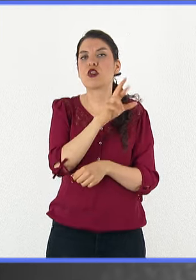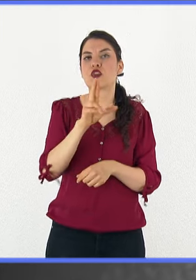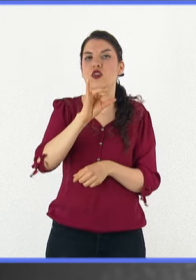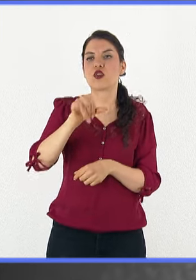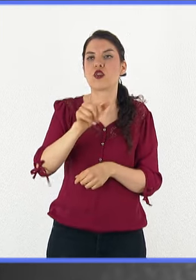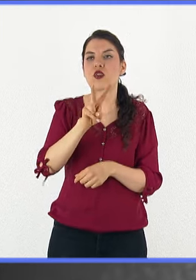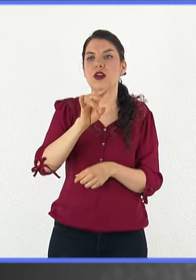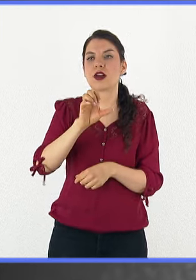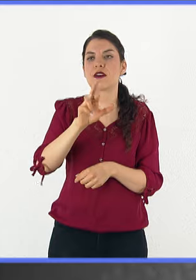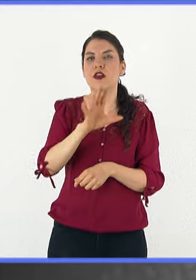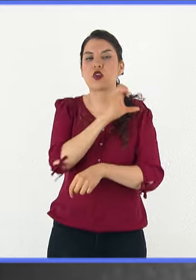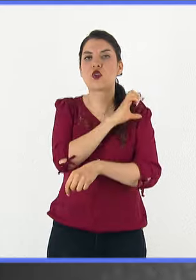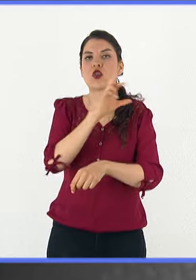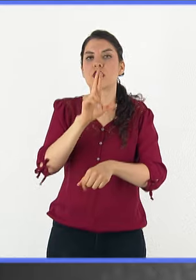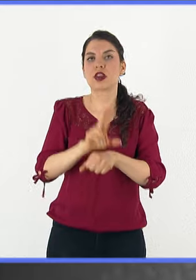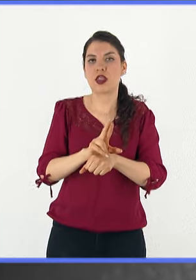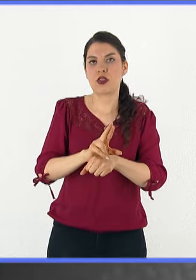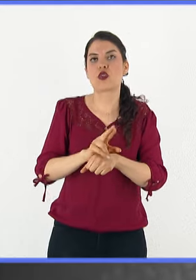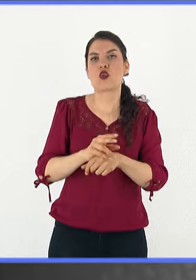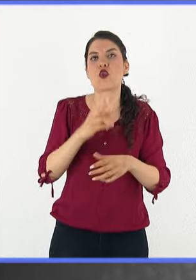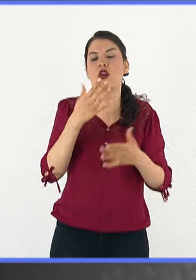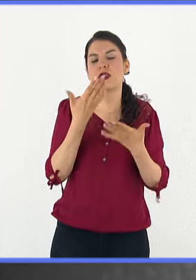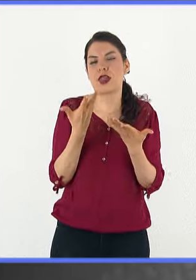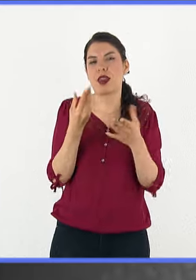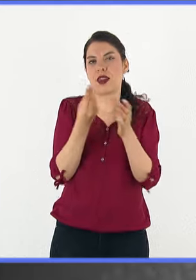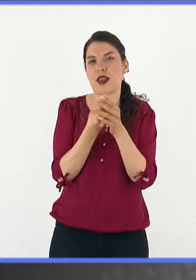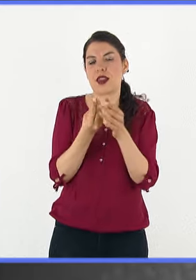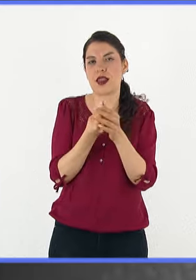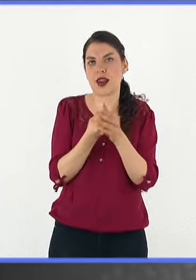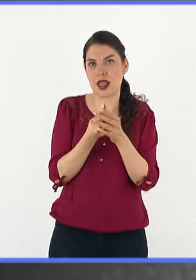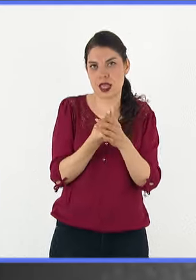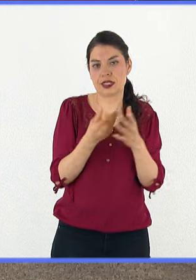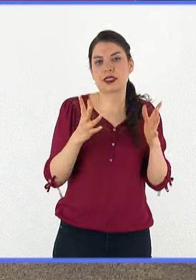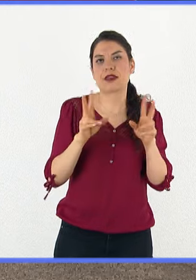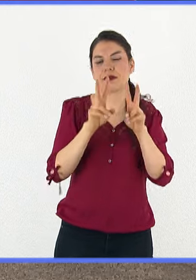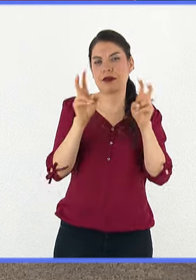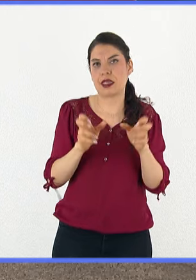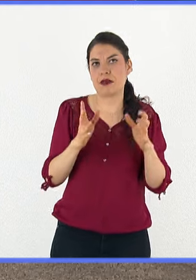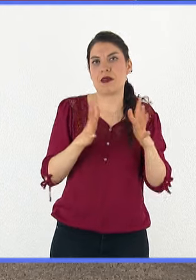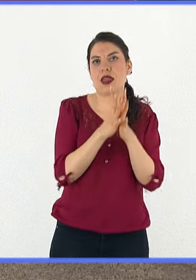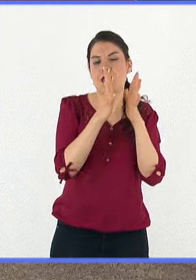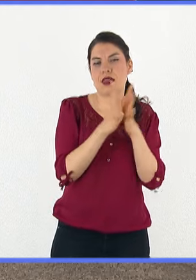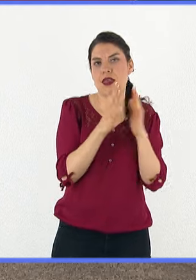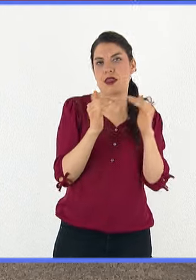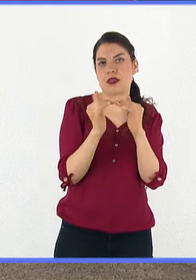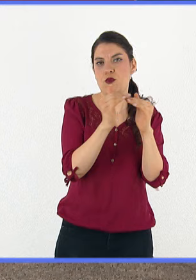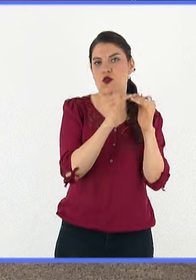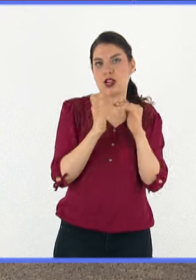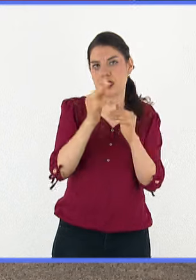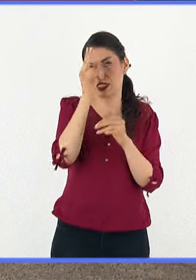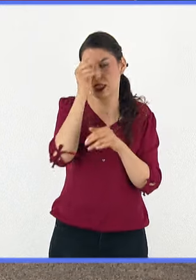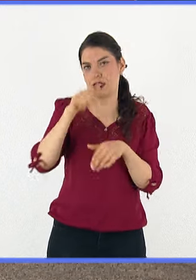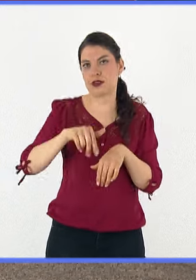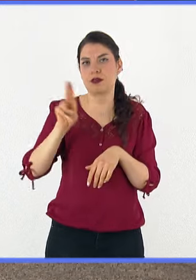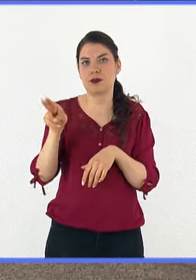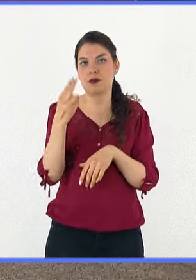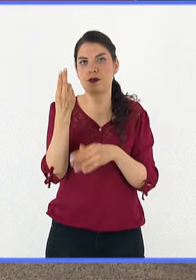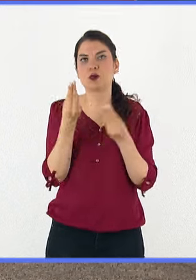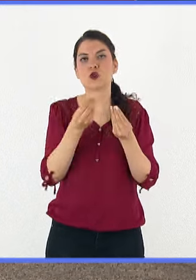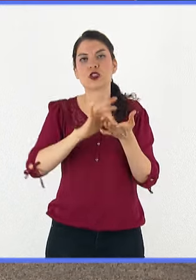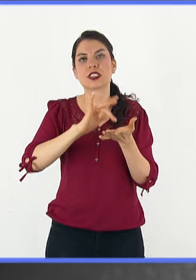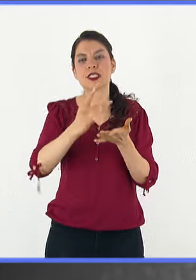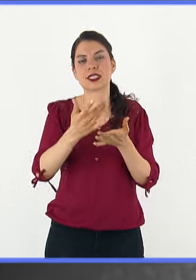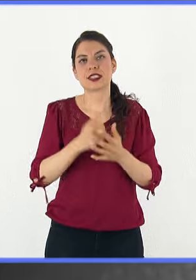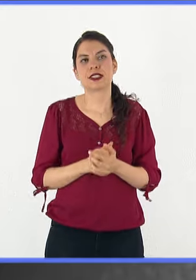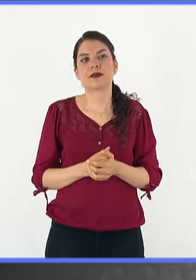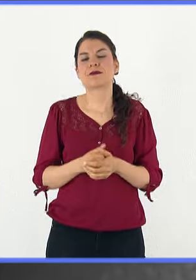coordinador del seminario universitario de estudios sobre democracia defensa dimensiones de la seguridad e inteligencia de nuestra universidad Muchas gracias por est gracias